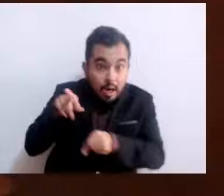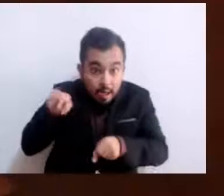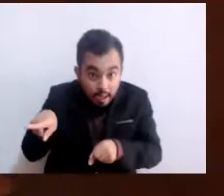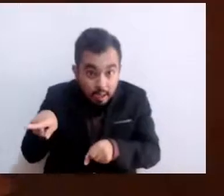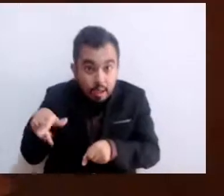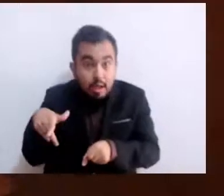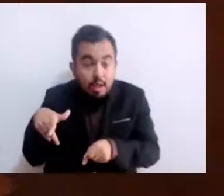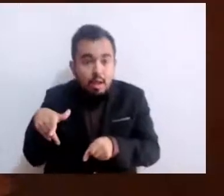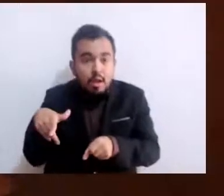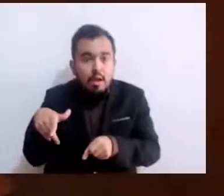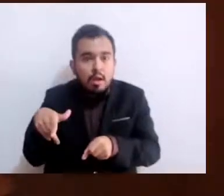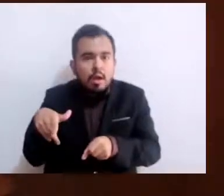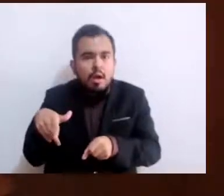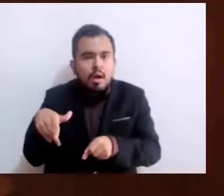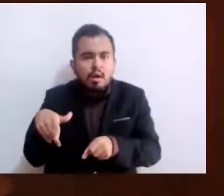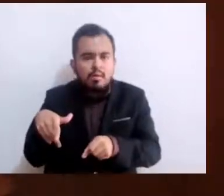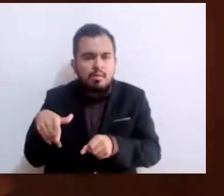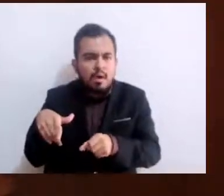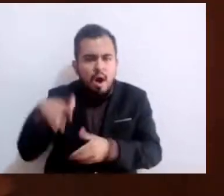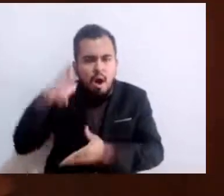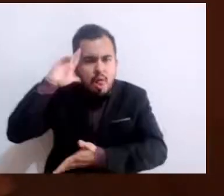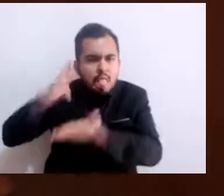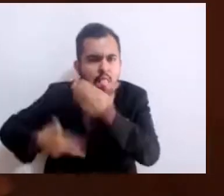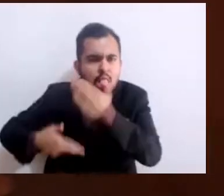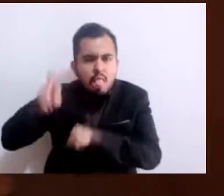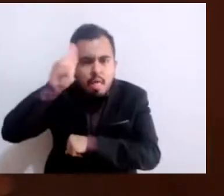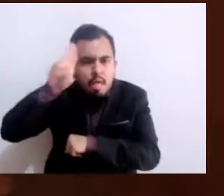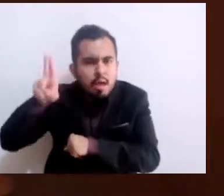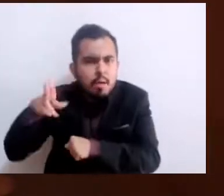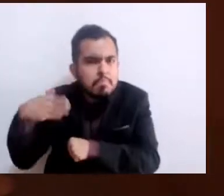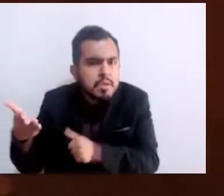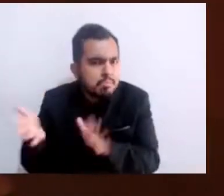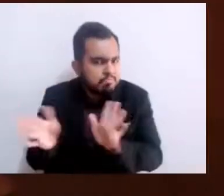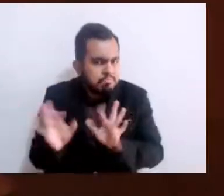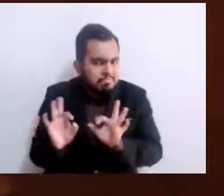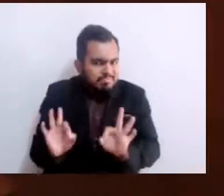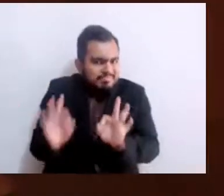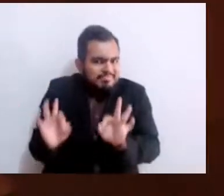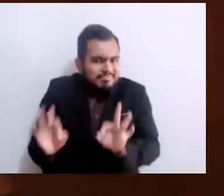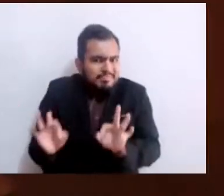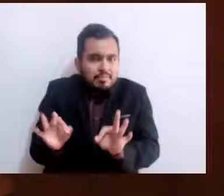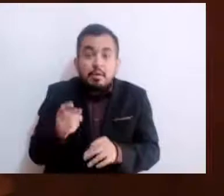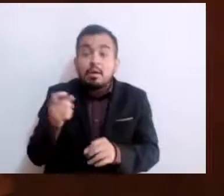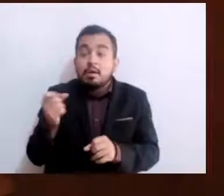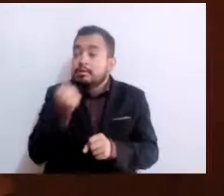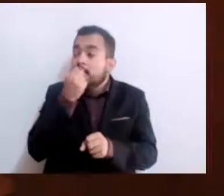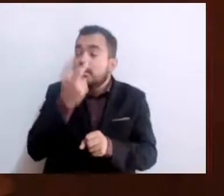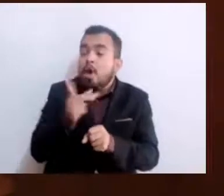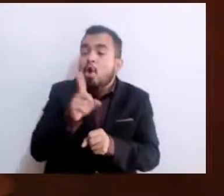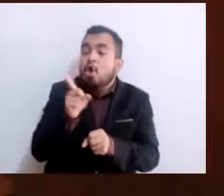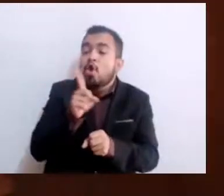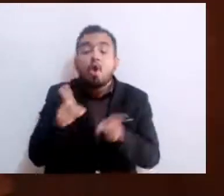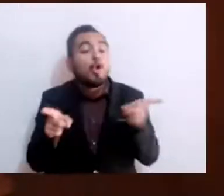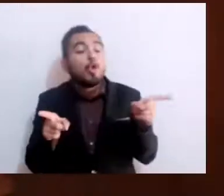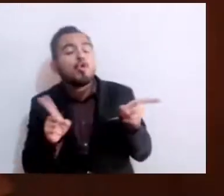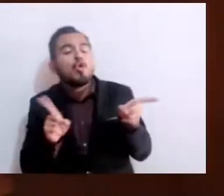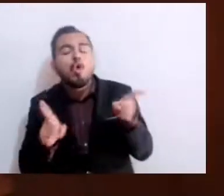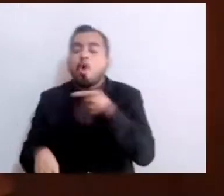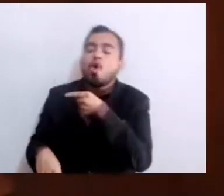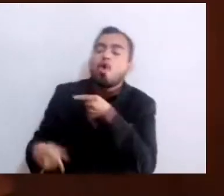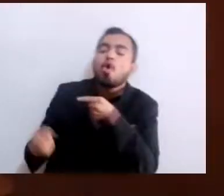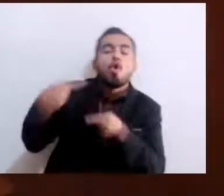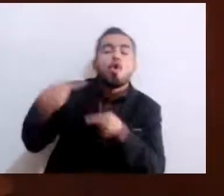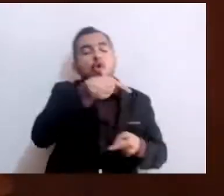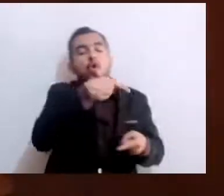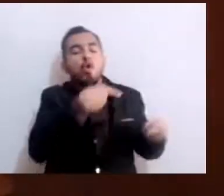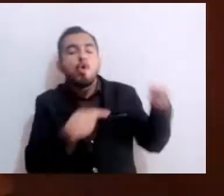de, y una secretaría y otra se echan la bolita unos a otros, y cuando acudimos